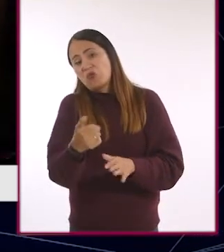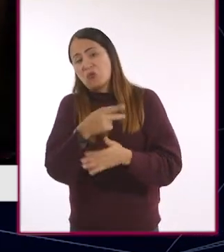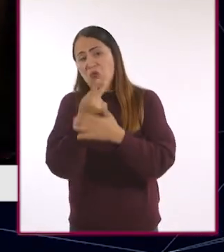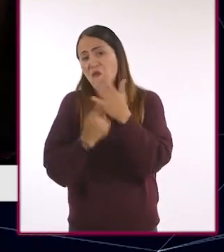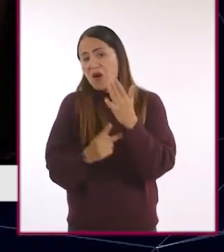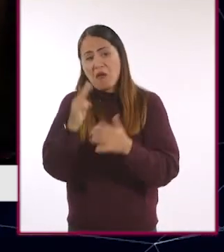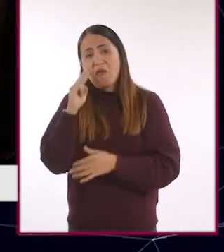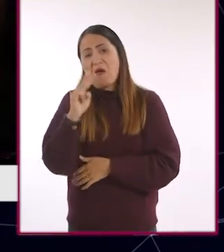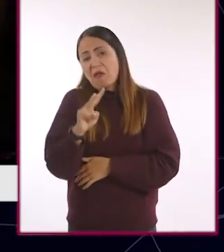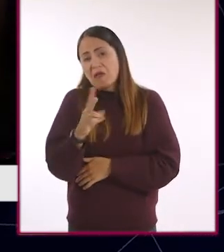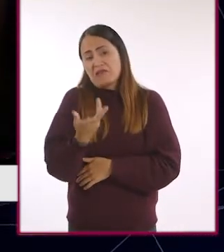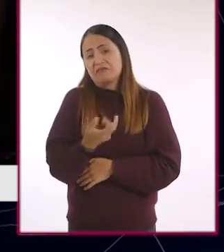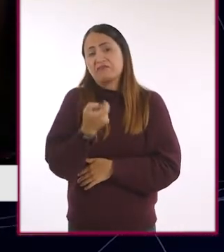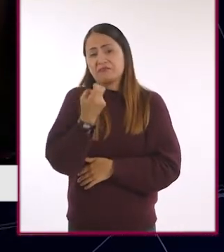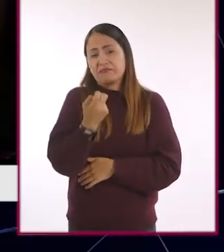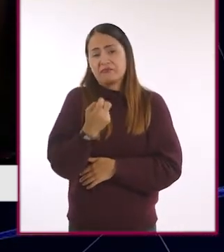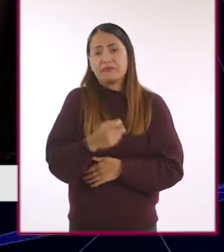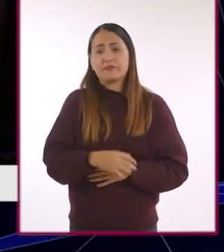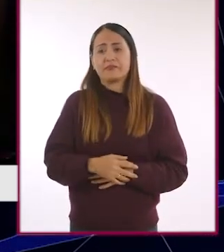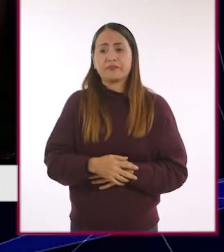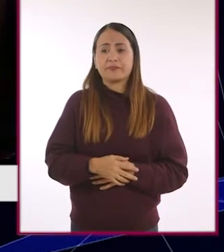nueva. Entonces, justo creo que